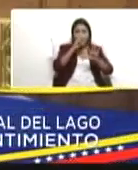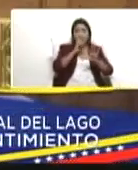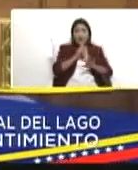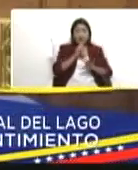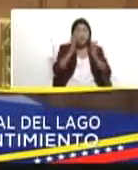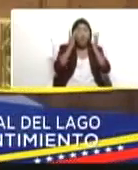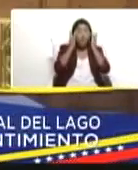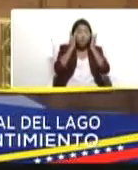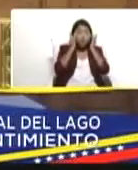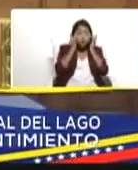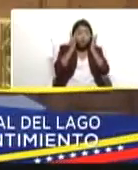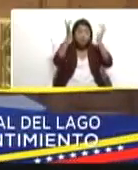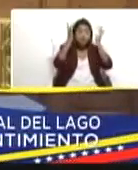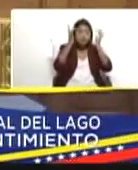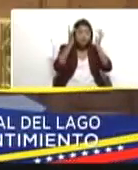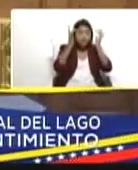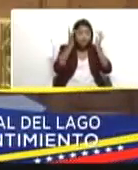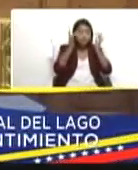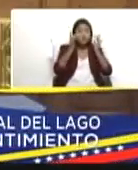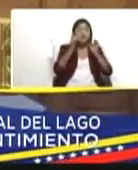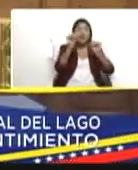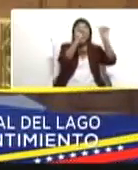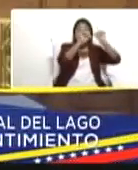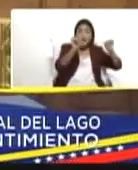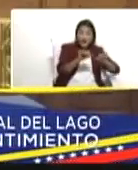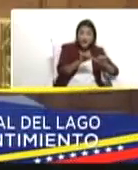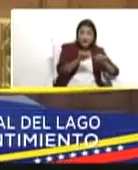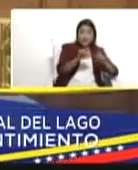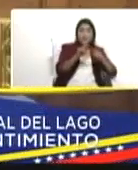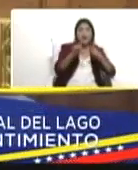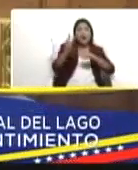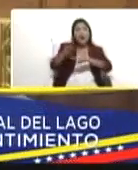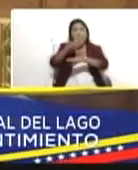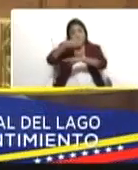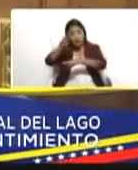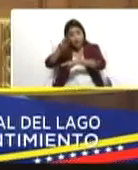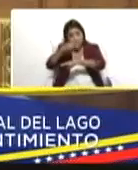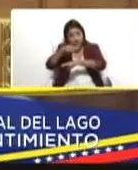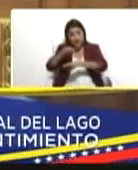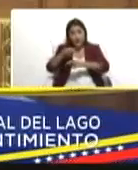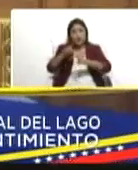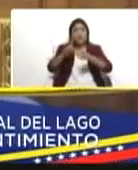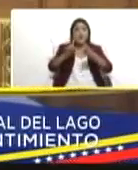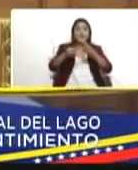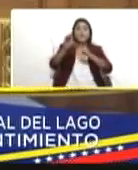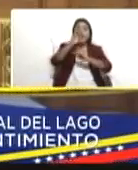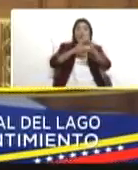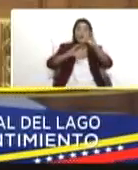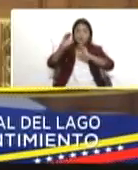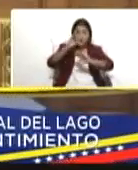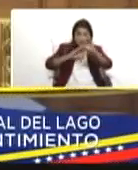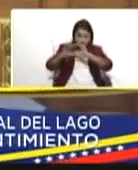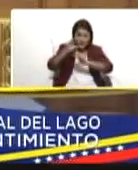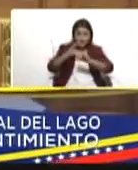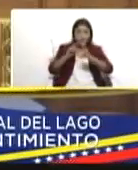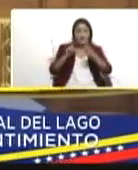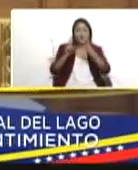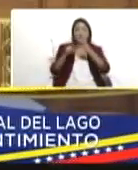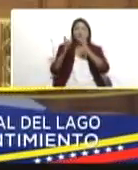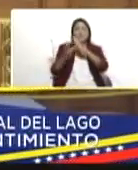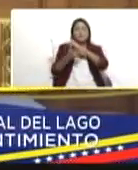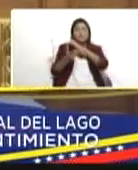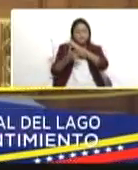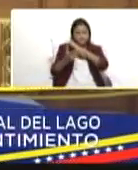en Venezuela para las artes para la música para las ciencias para la